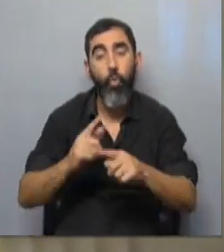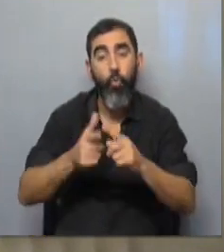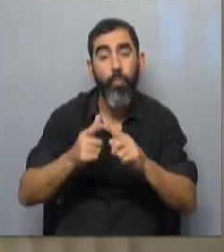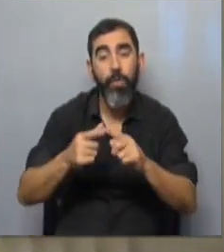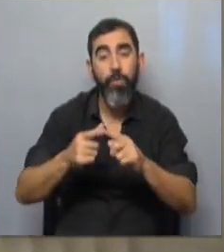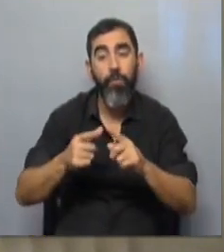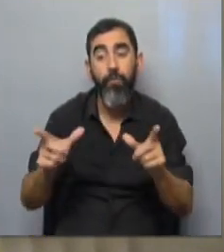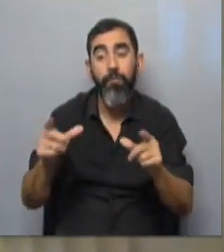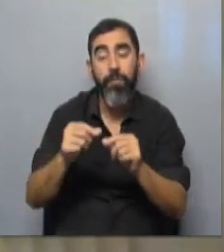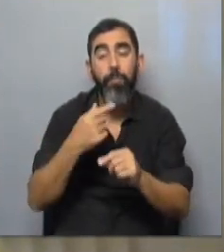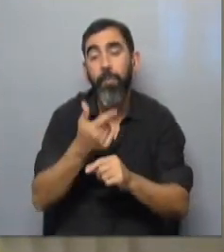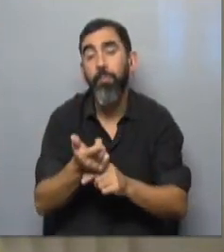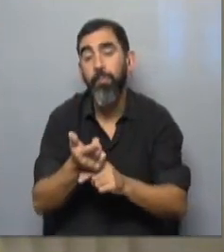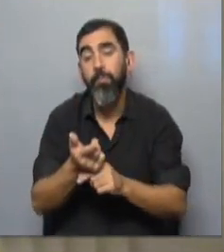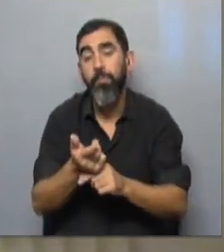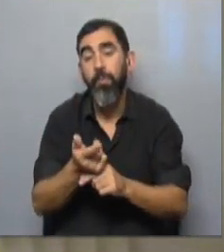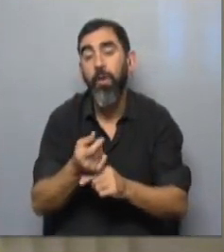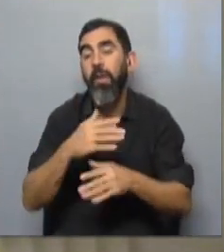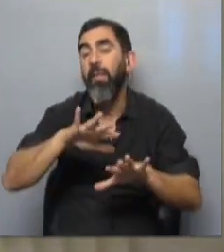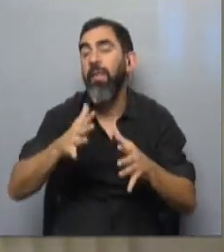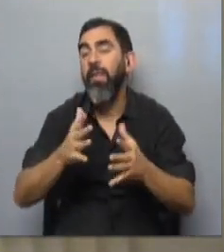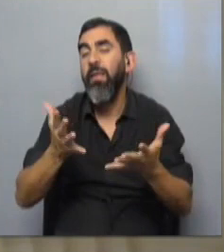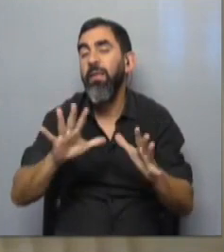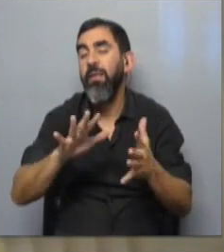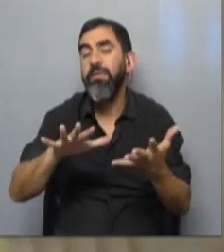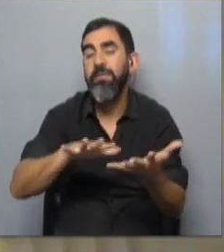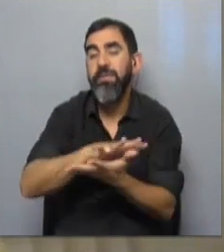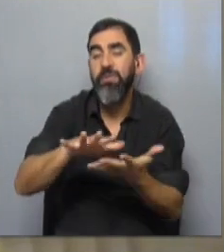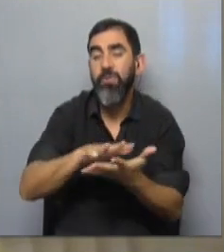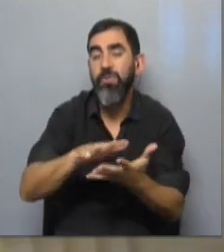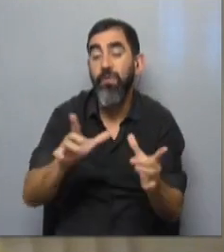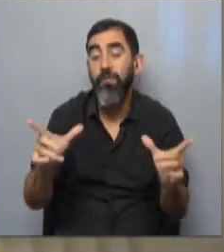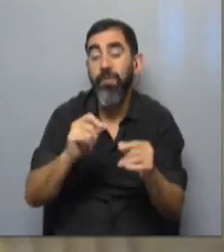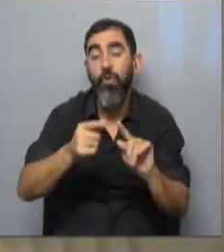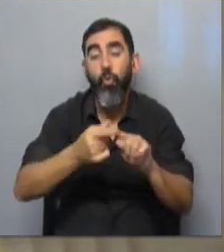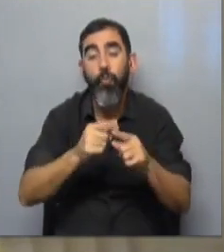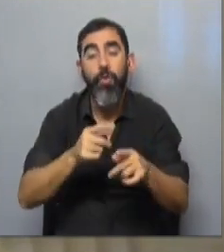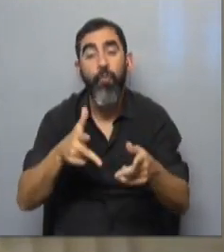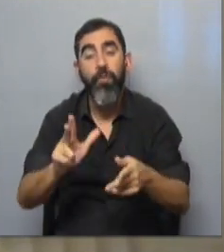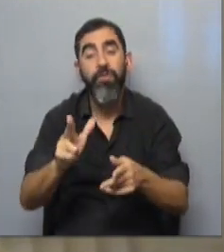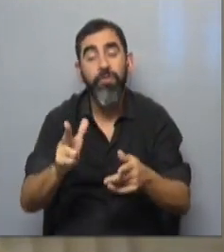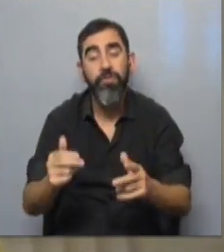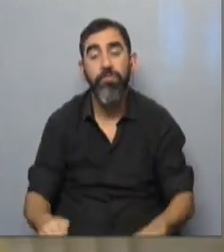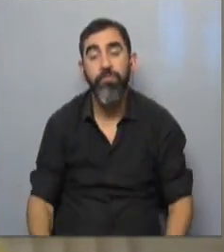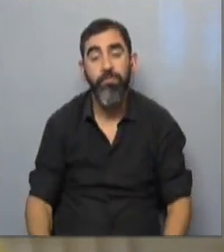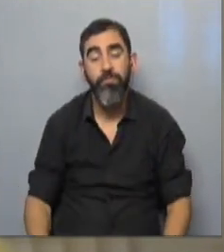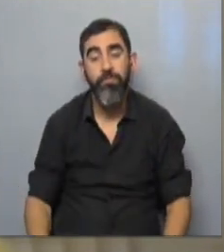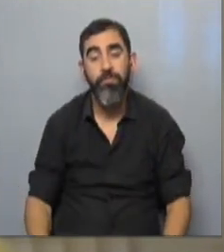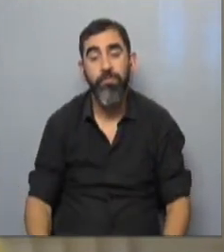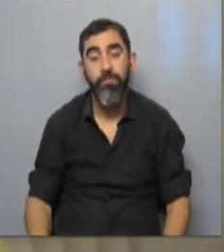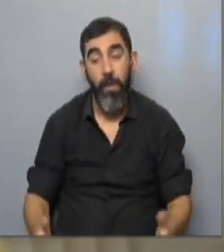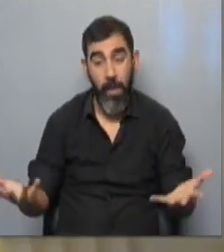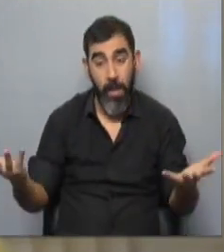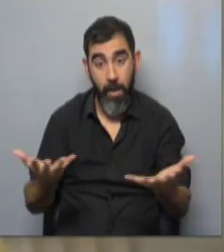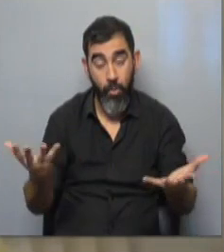se extingue, o mejor dicho, qué sucede con las disposiciones una vez extinguido un convenio colectivo.